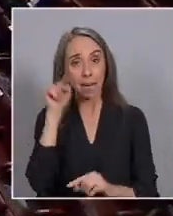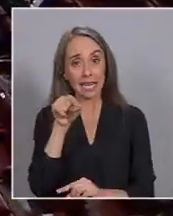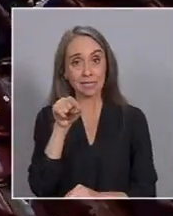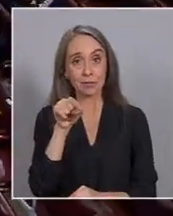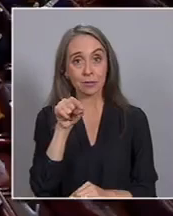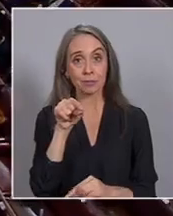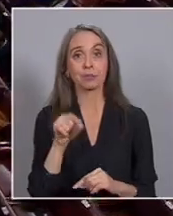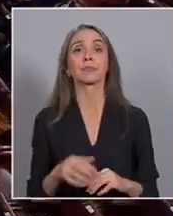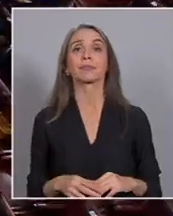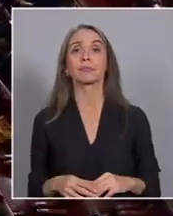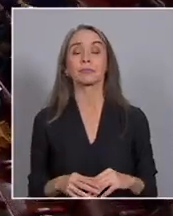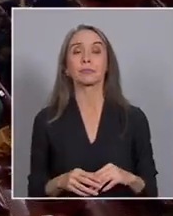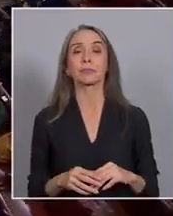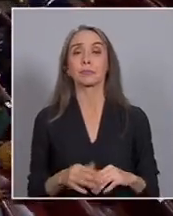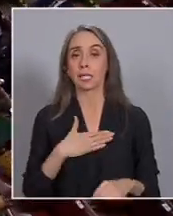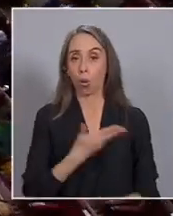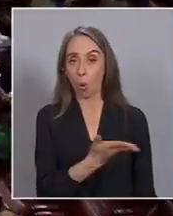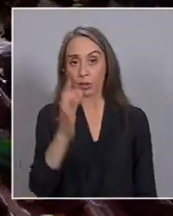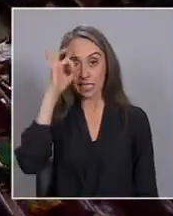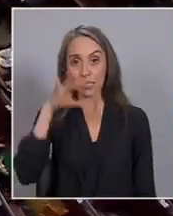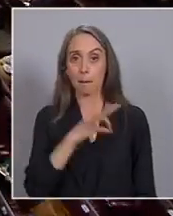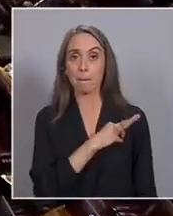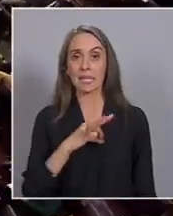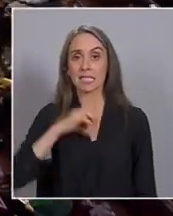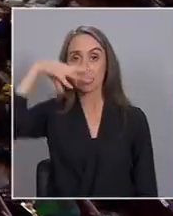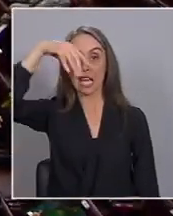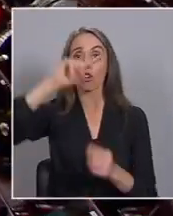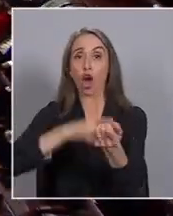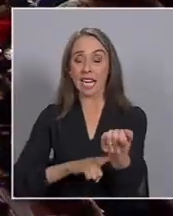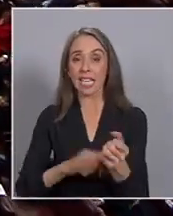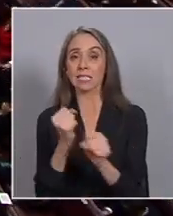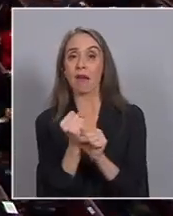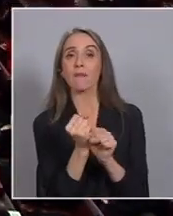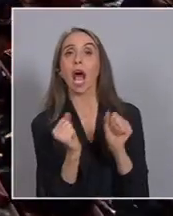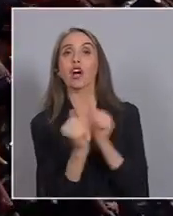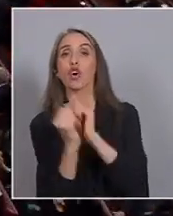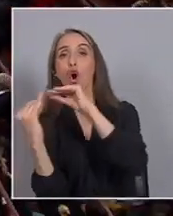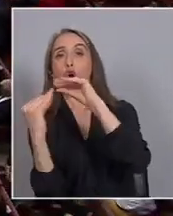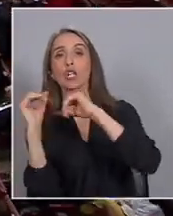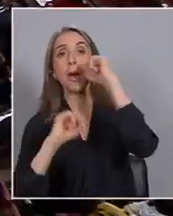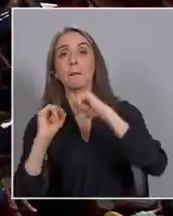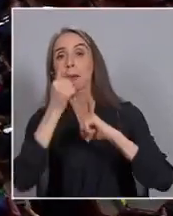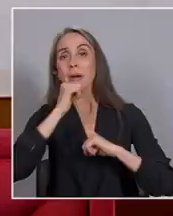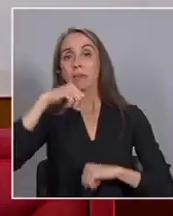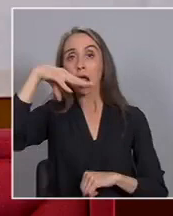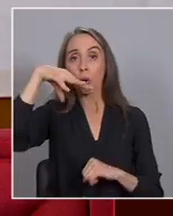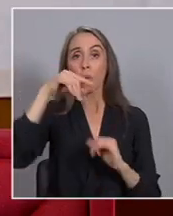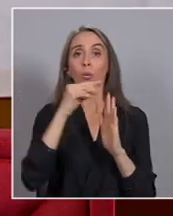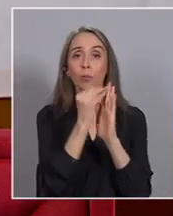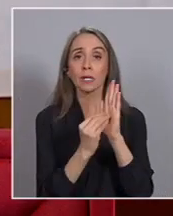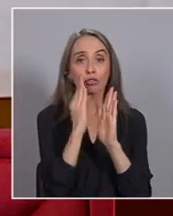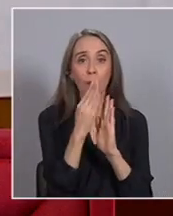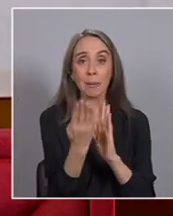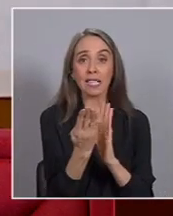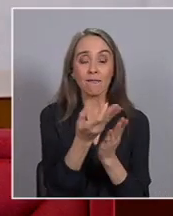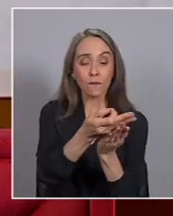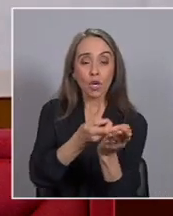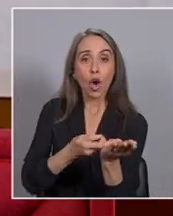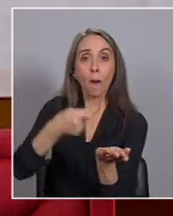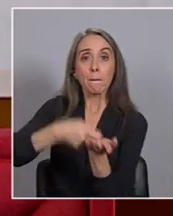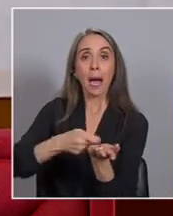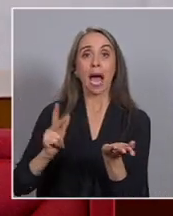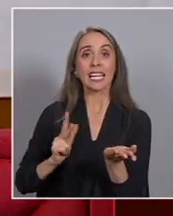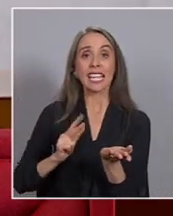Para ello, quiero que sepan que el Ministerio de Energía está trabajando con las empresas privadas para que este beneficio pueda materializarse en las cuentas de los